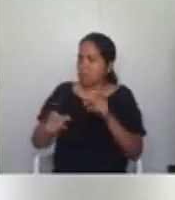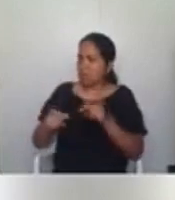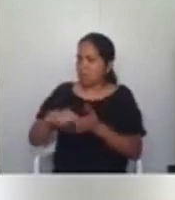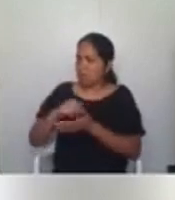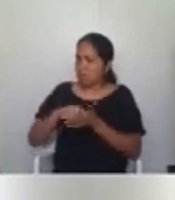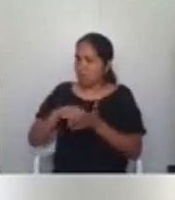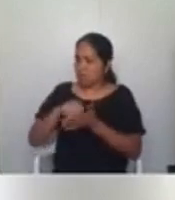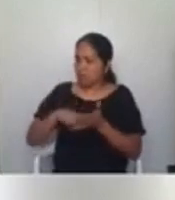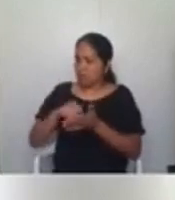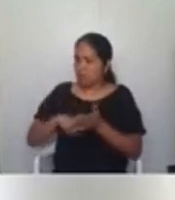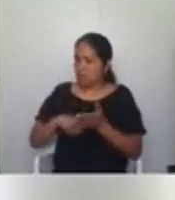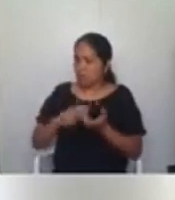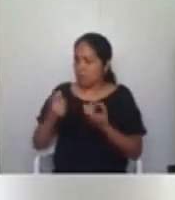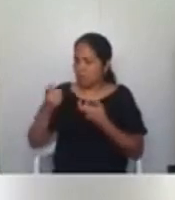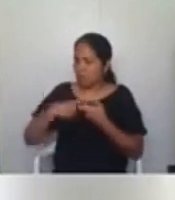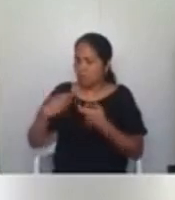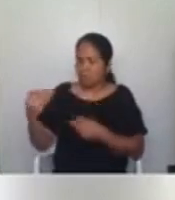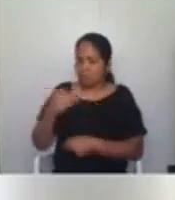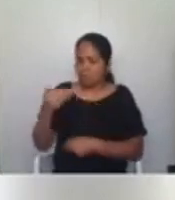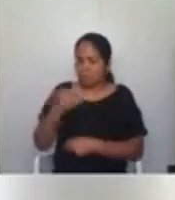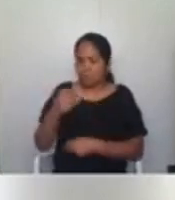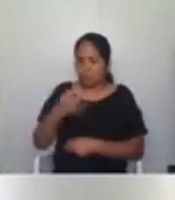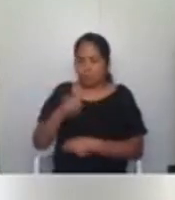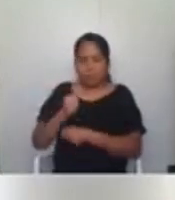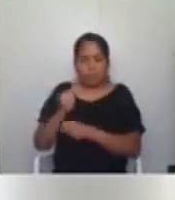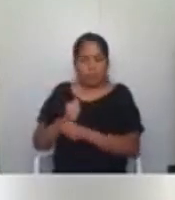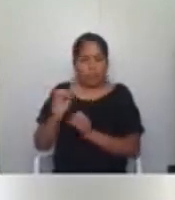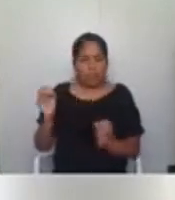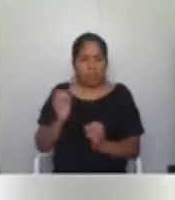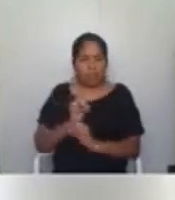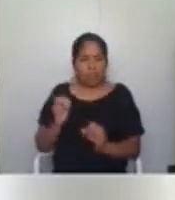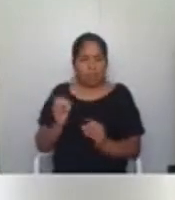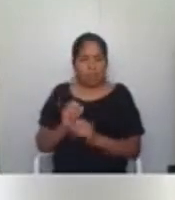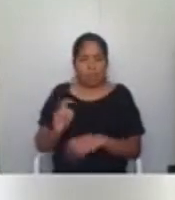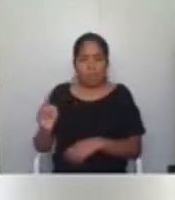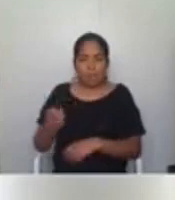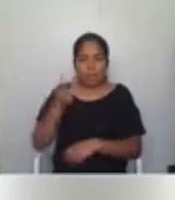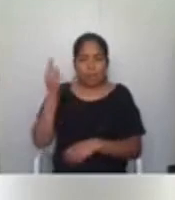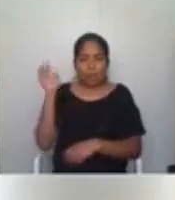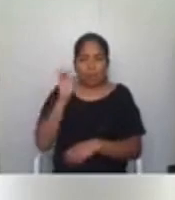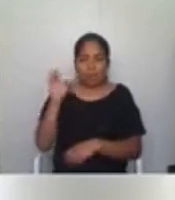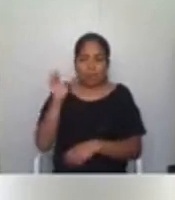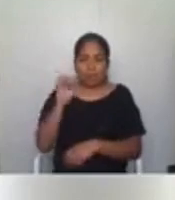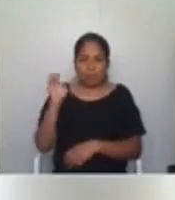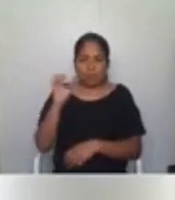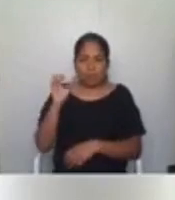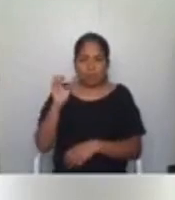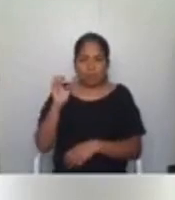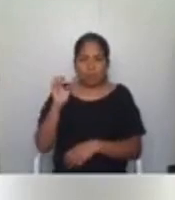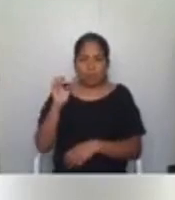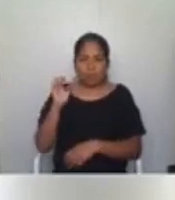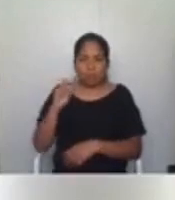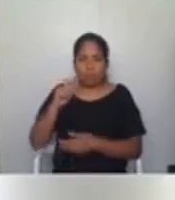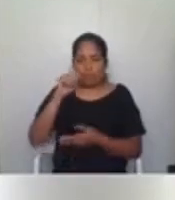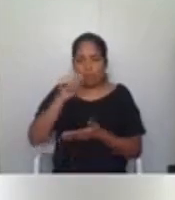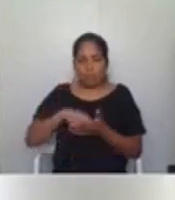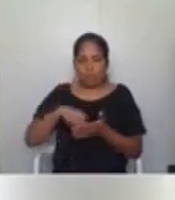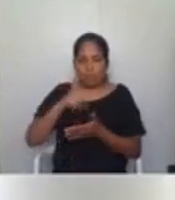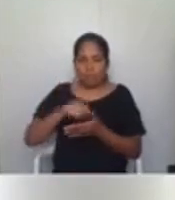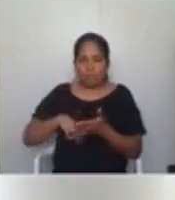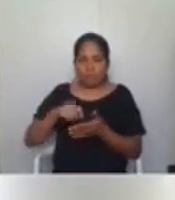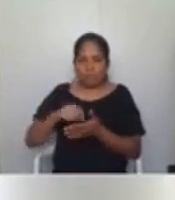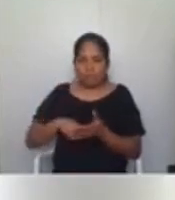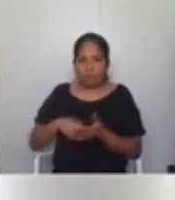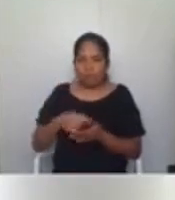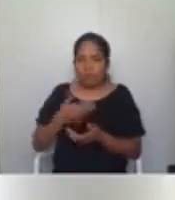espíritus. No aparecieron. El día 1 de enero, comenzamos a filmar. ¿Quién venía por